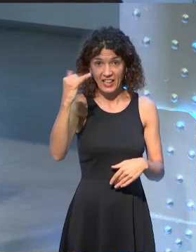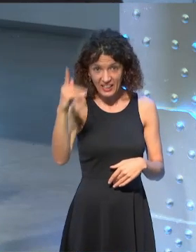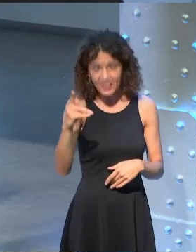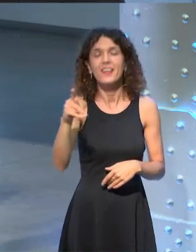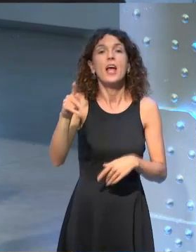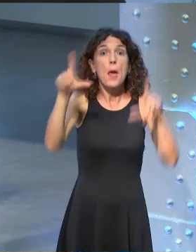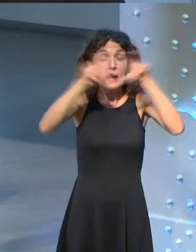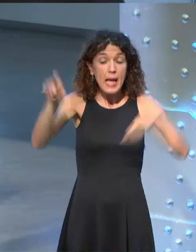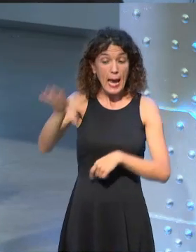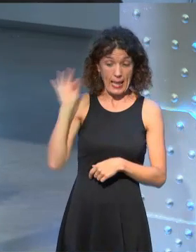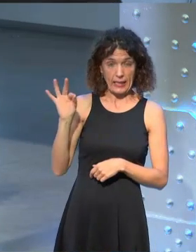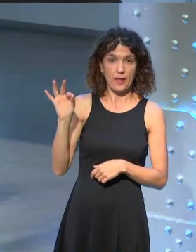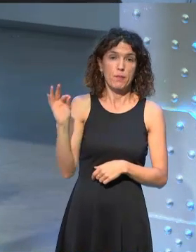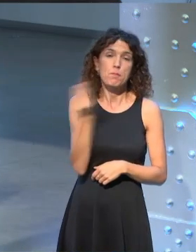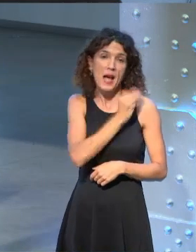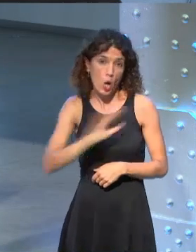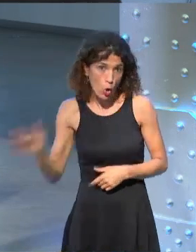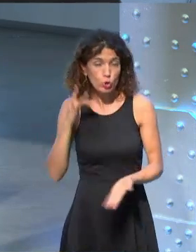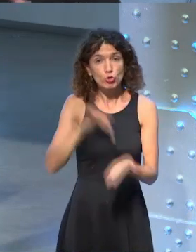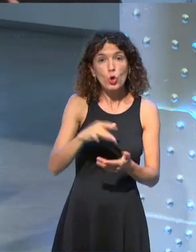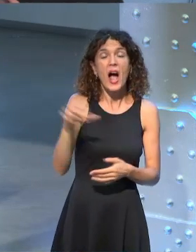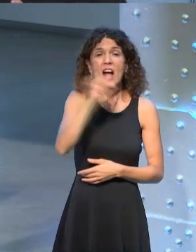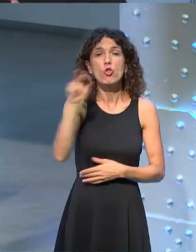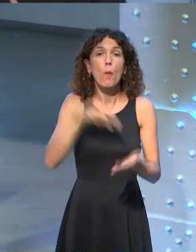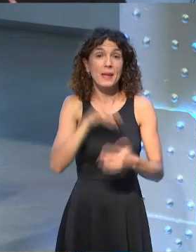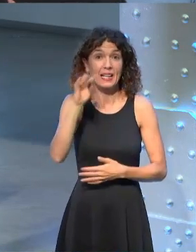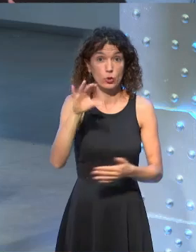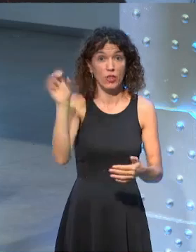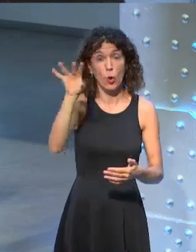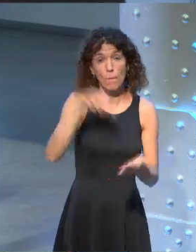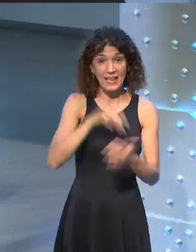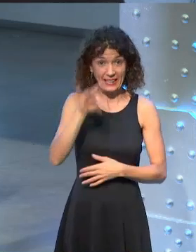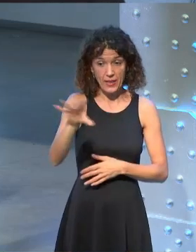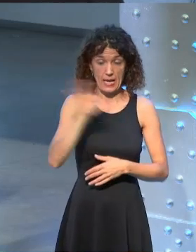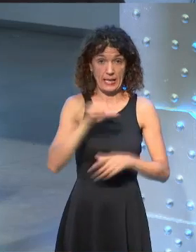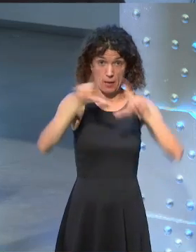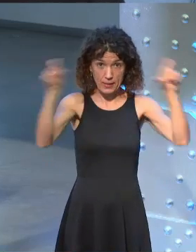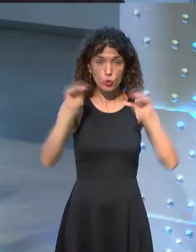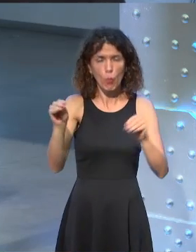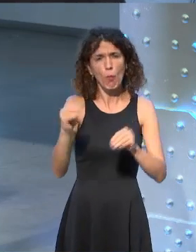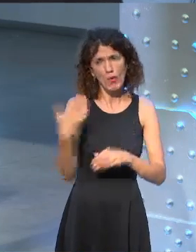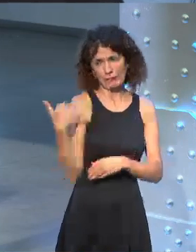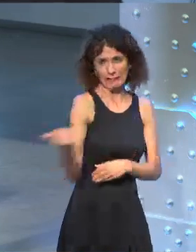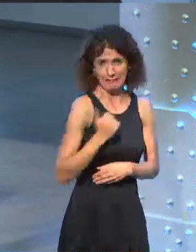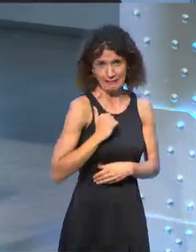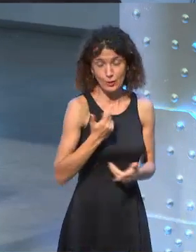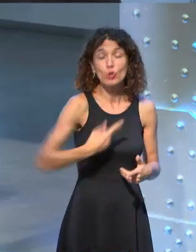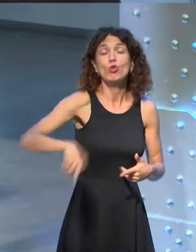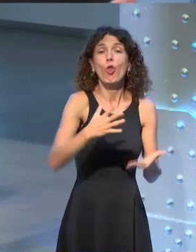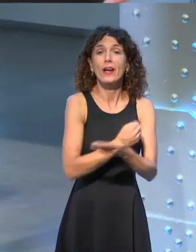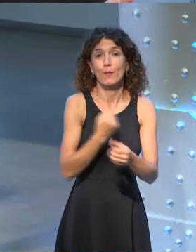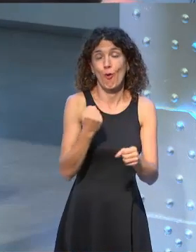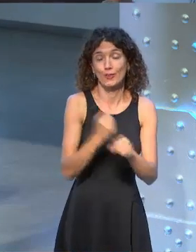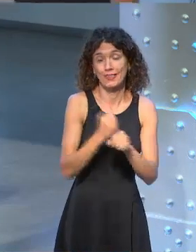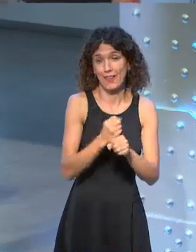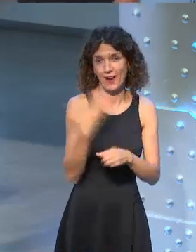cierto, fue elegida Best Workplace en los años 2014 y 2015. Yo creo que nos puede fichar, ¿no? Porque todos queremos trabajar